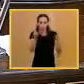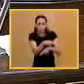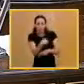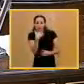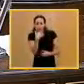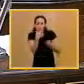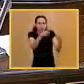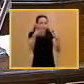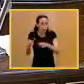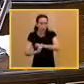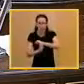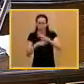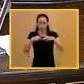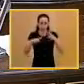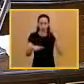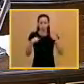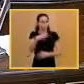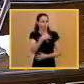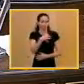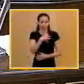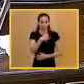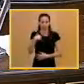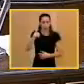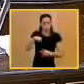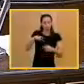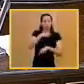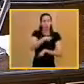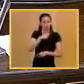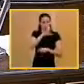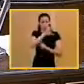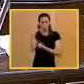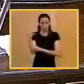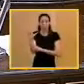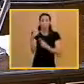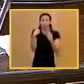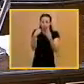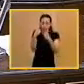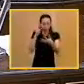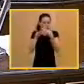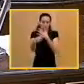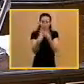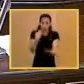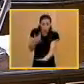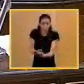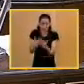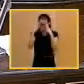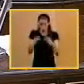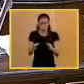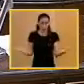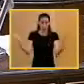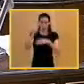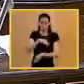civil. Soportamos una connivencia Gobierno-Comisión Europea, falta de la mínima transparencia y justificación lógica ante